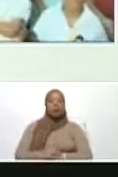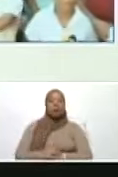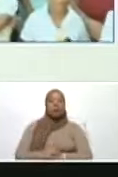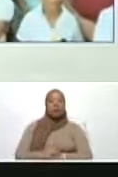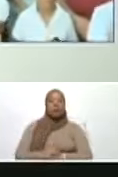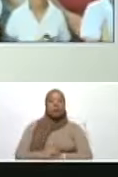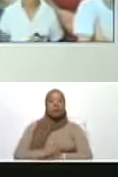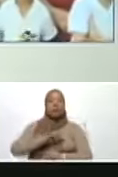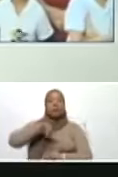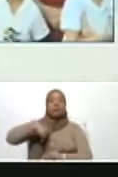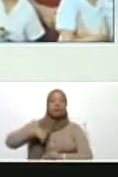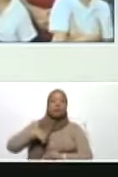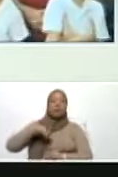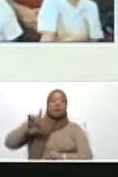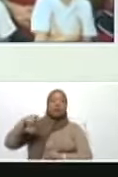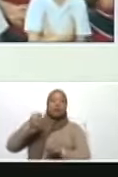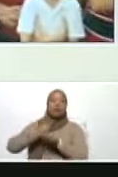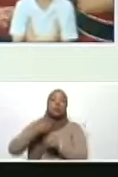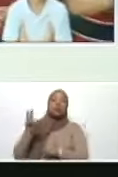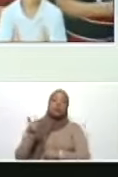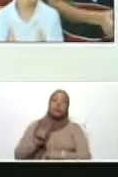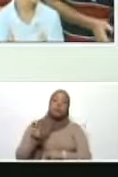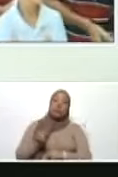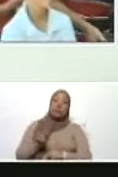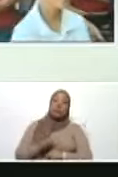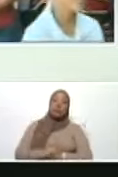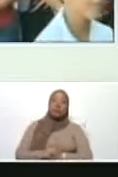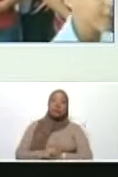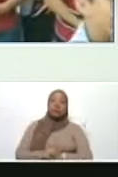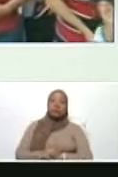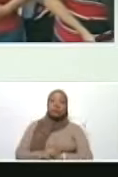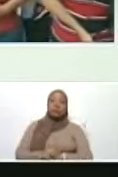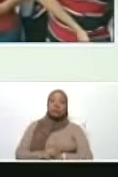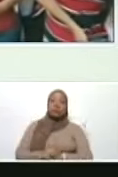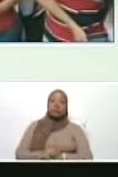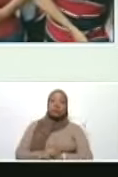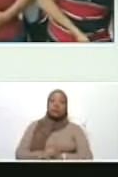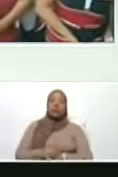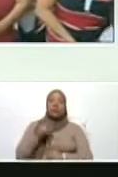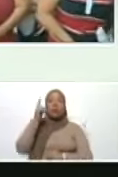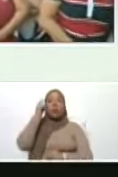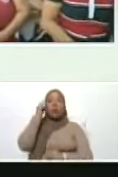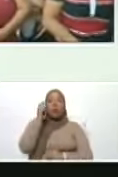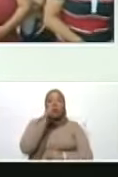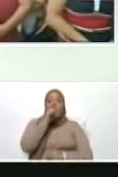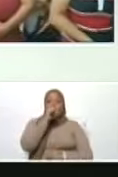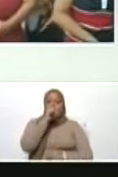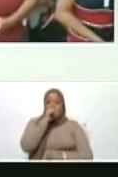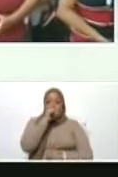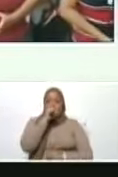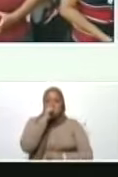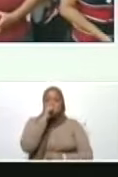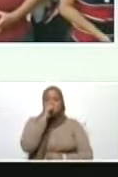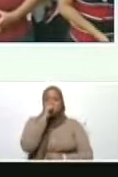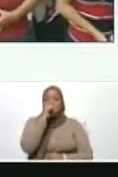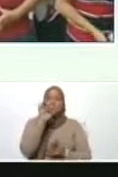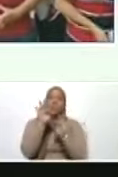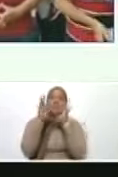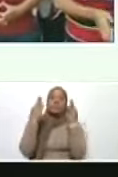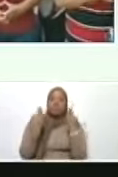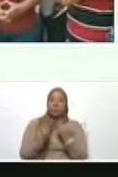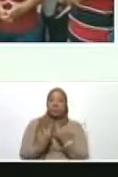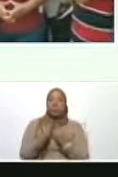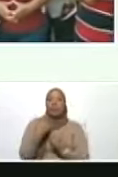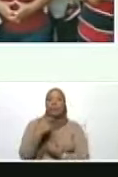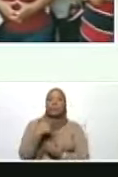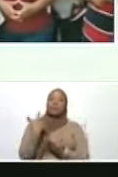a celebrar por primera vez en Venezuela, lo decreté, el Día de la Familia. Porque